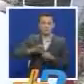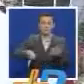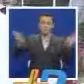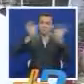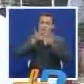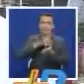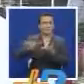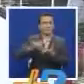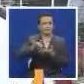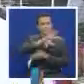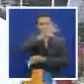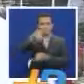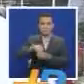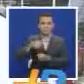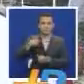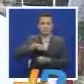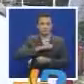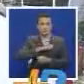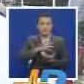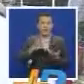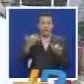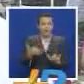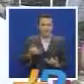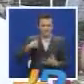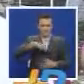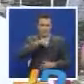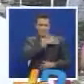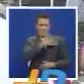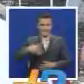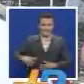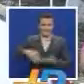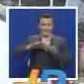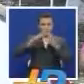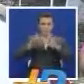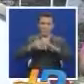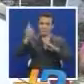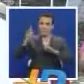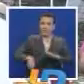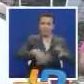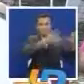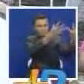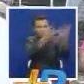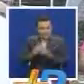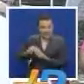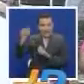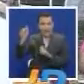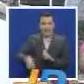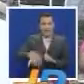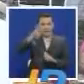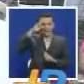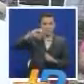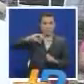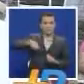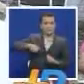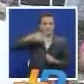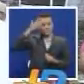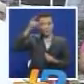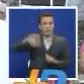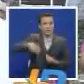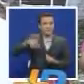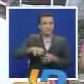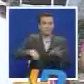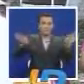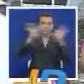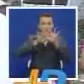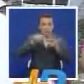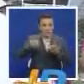Ribera. Nosotros los comuneros, los presidentes de junta, exigimos el regreso de toda la policía a nuestra estación. Nosotros aquí en Floralia somos amigos de